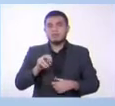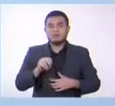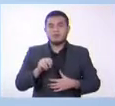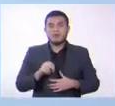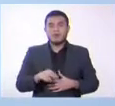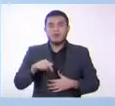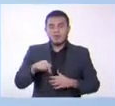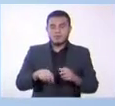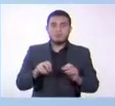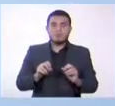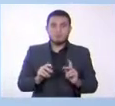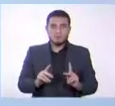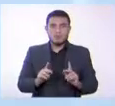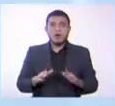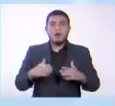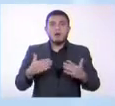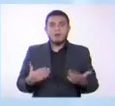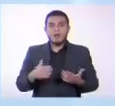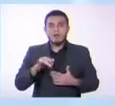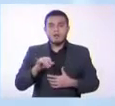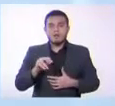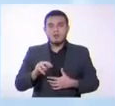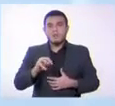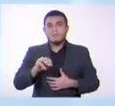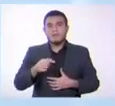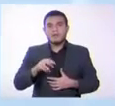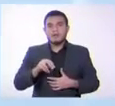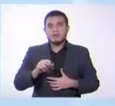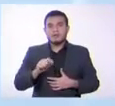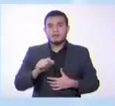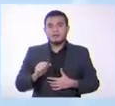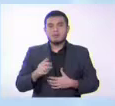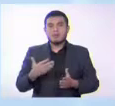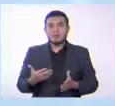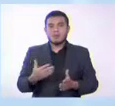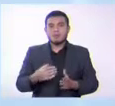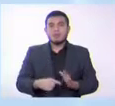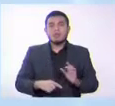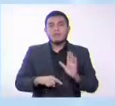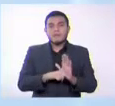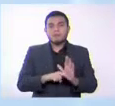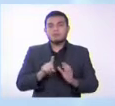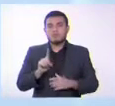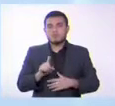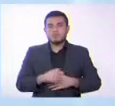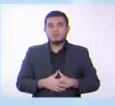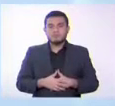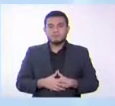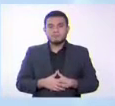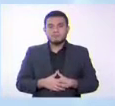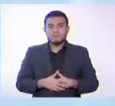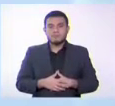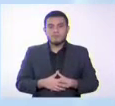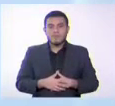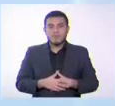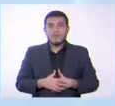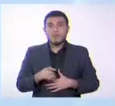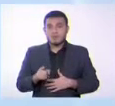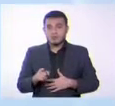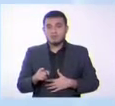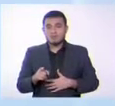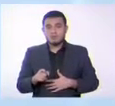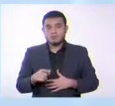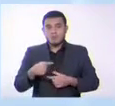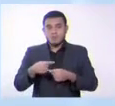este caso, para el ion permanganato, la carga total es de -1. Por lo tanto, esto será igual a